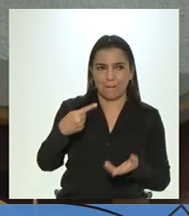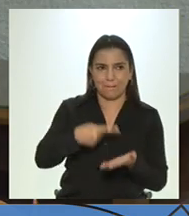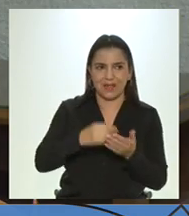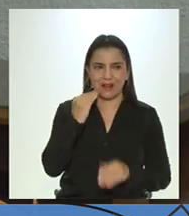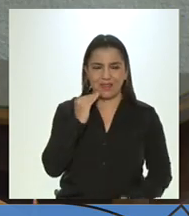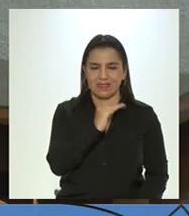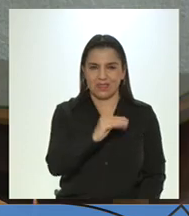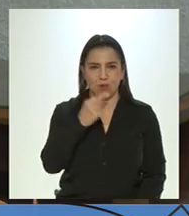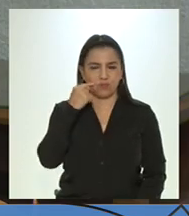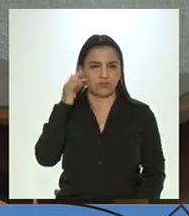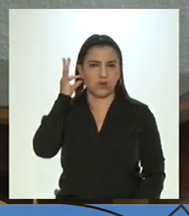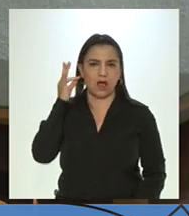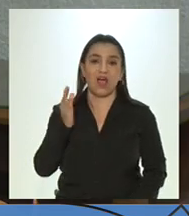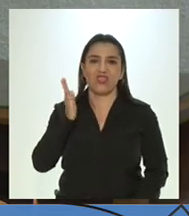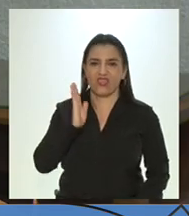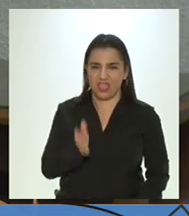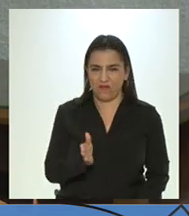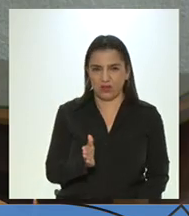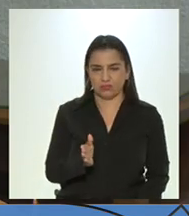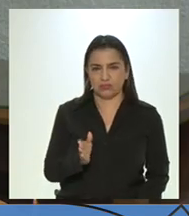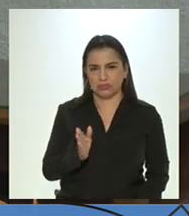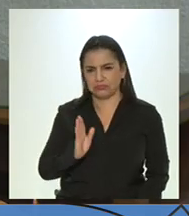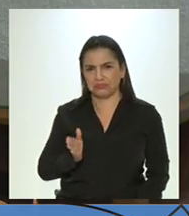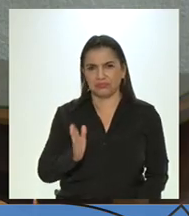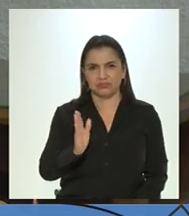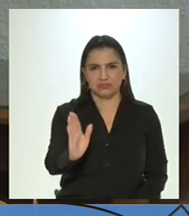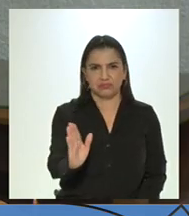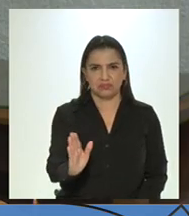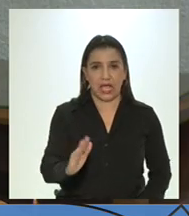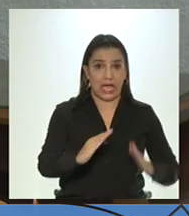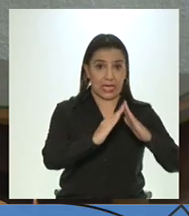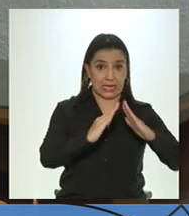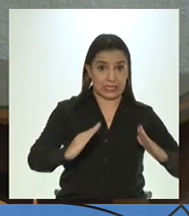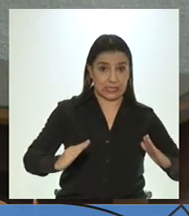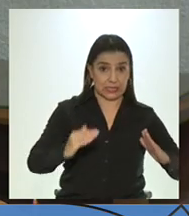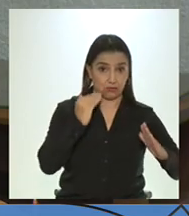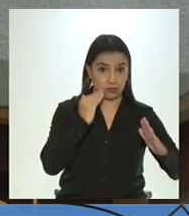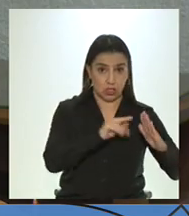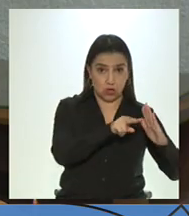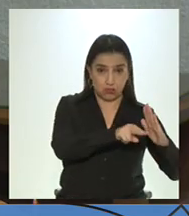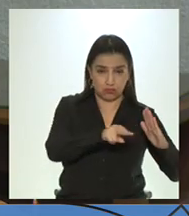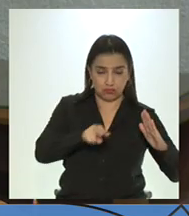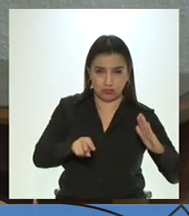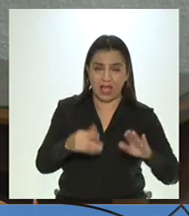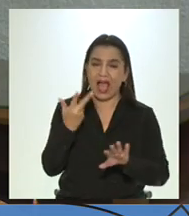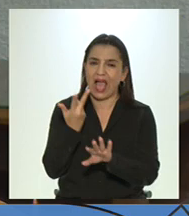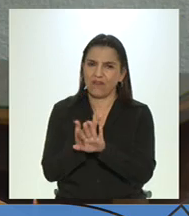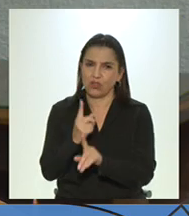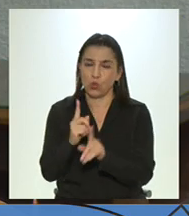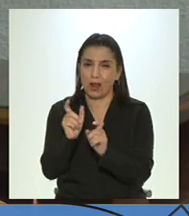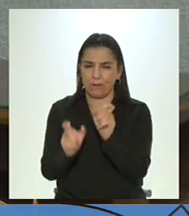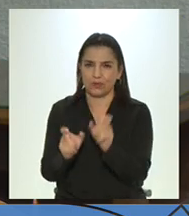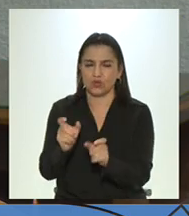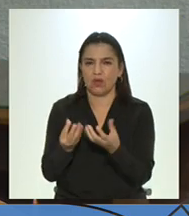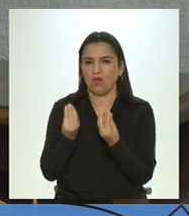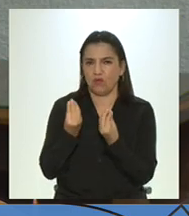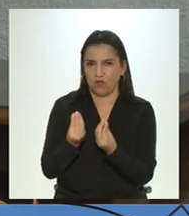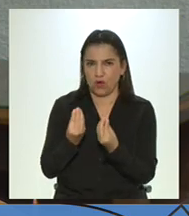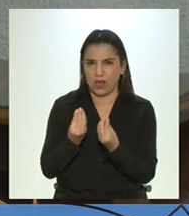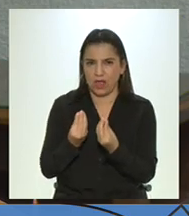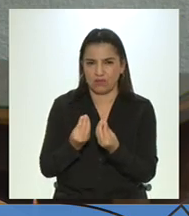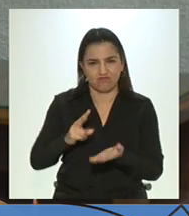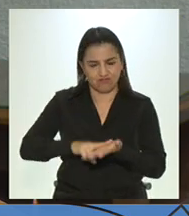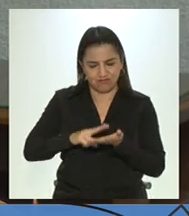deban mantenerse por años en las residencias del sename existiendo personas buenas honestas